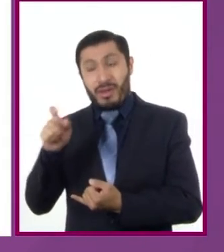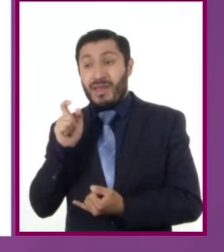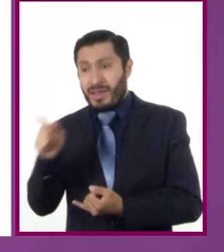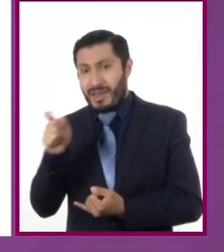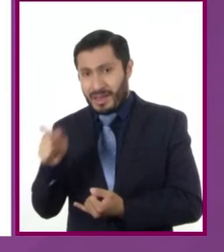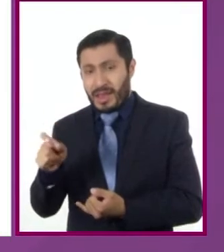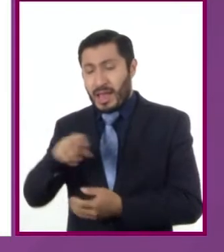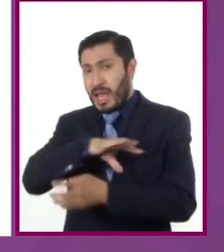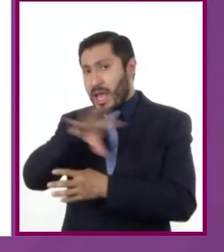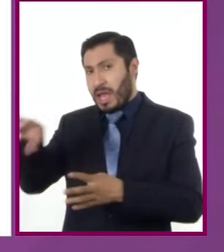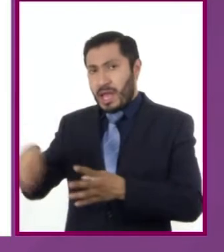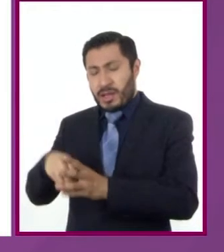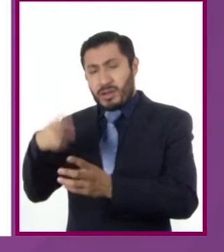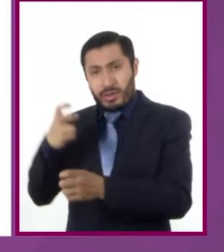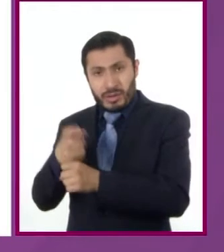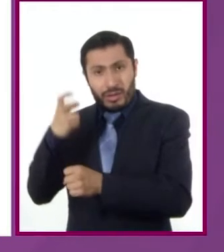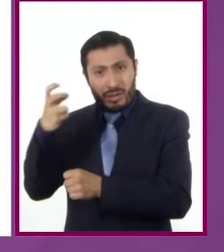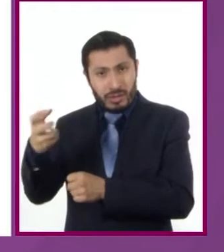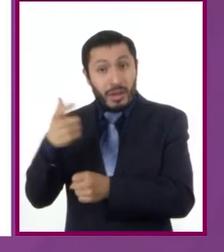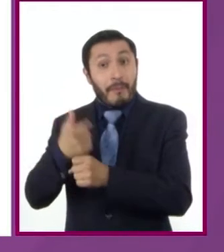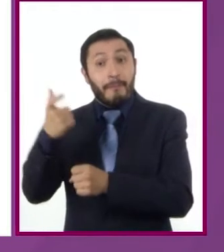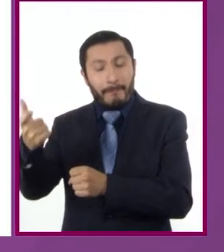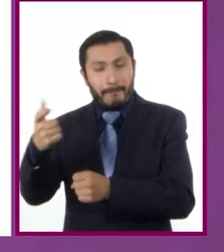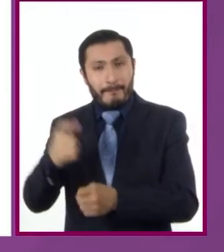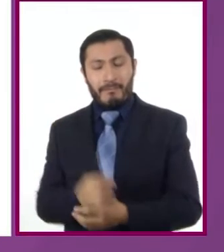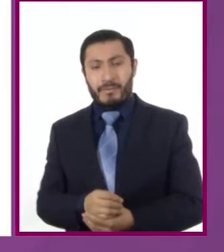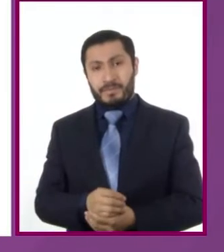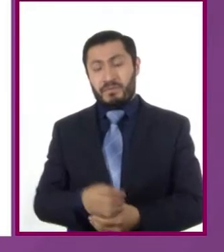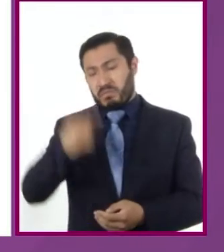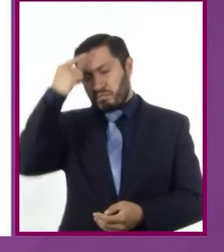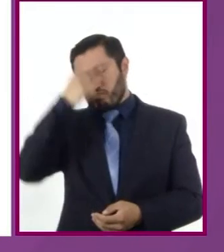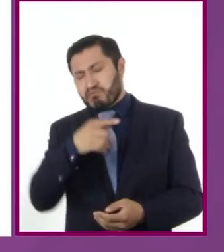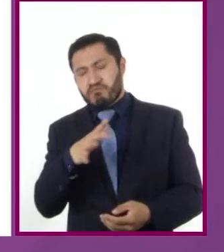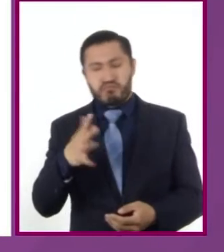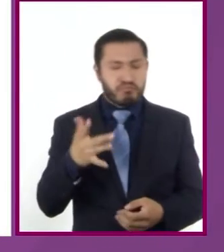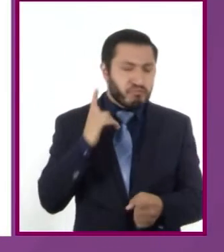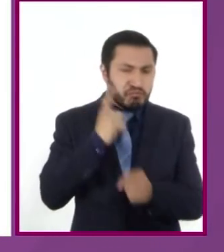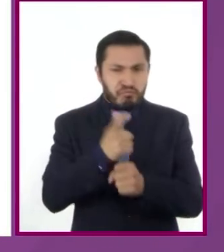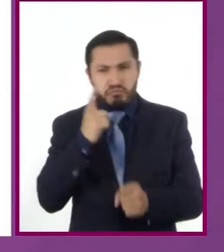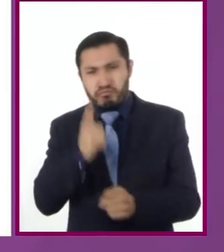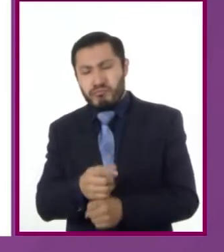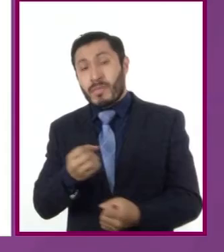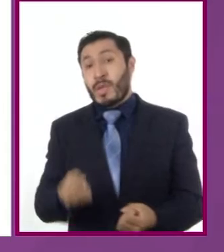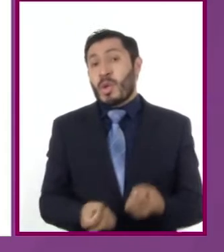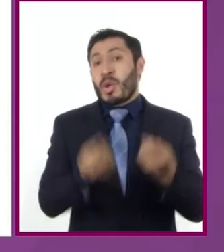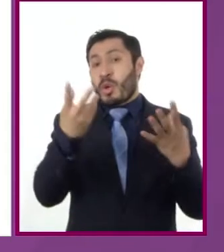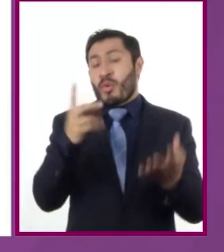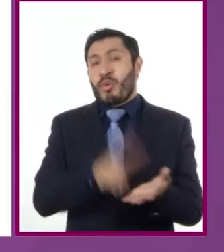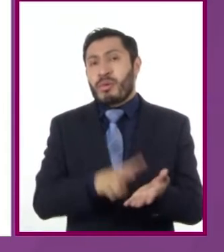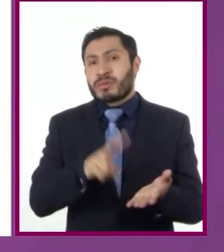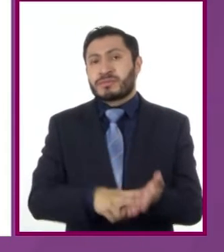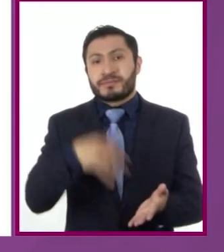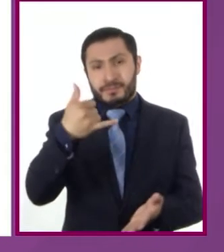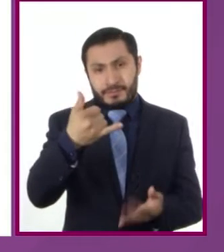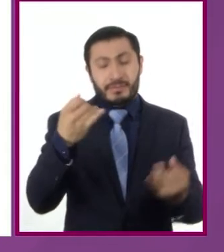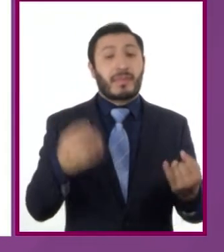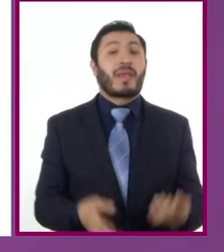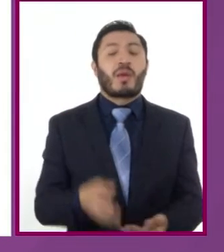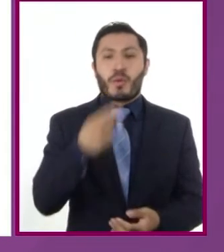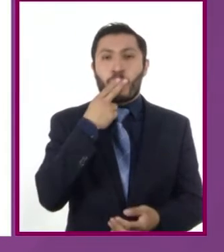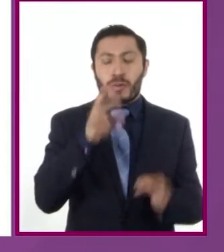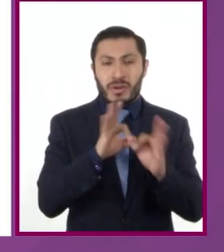constante de proporcionalidad. Para calcular el valor de Y, utilizaremos la expresión Y igual